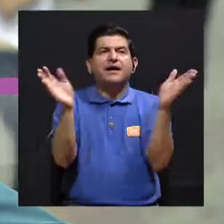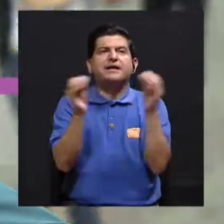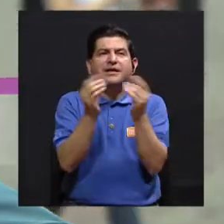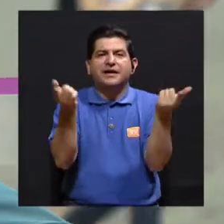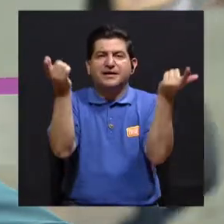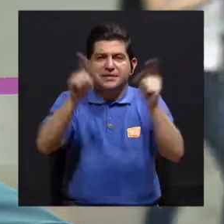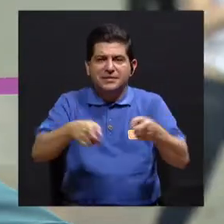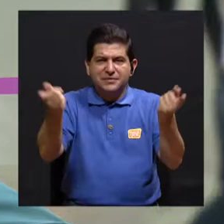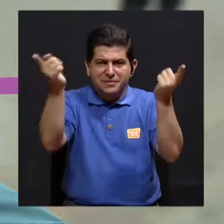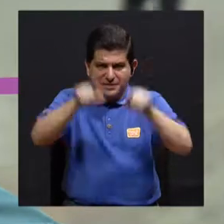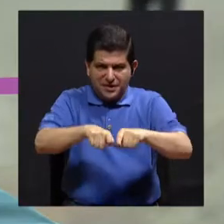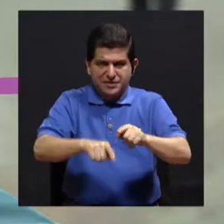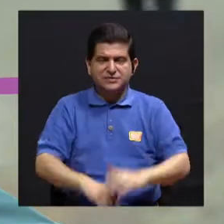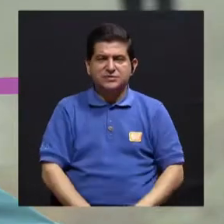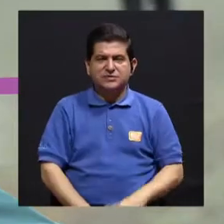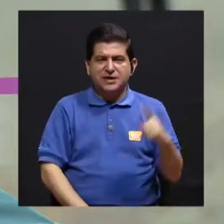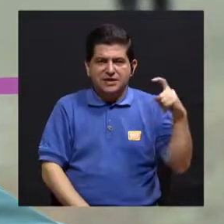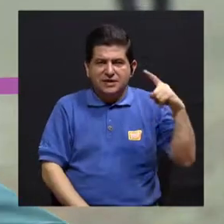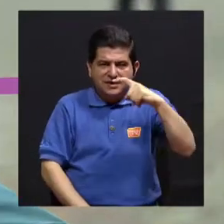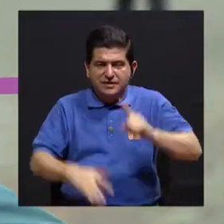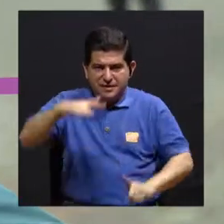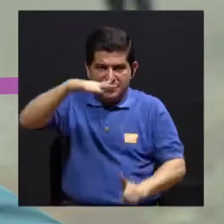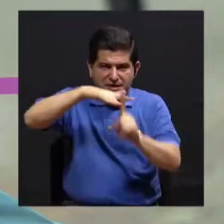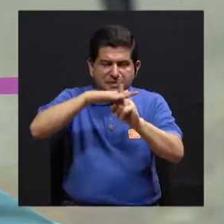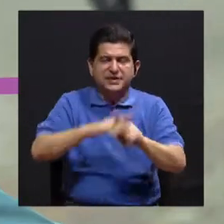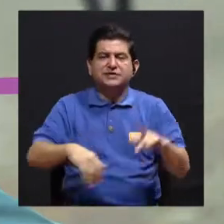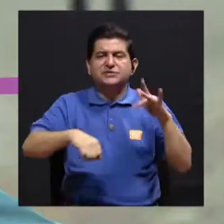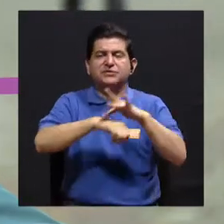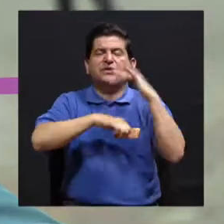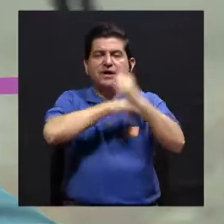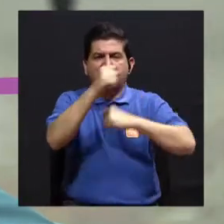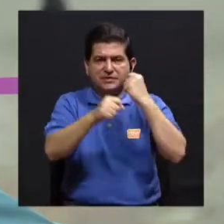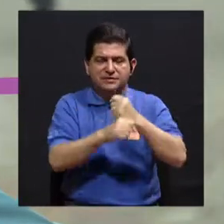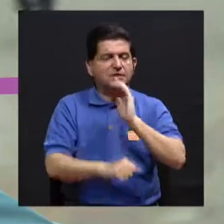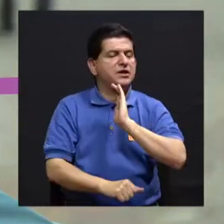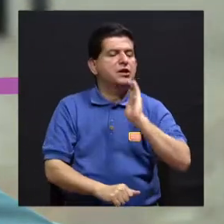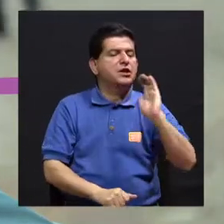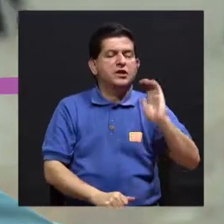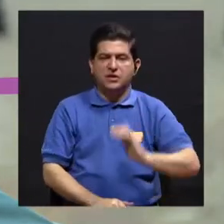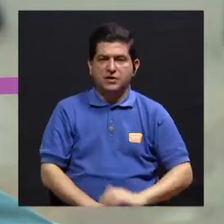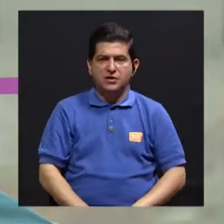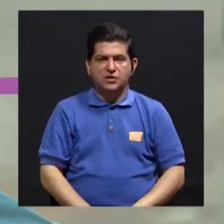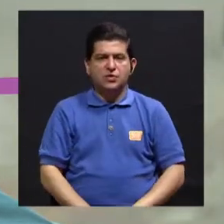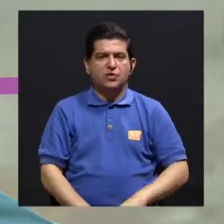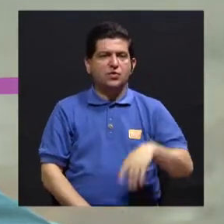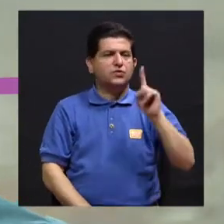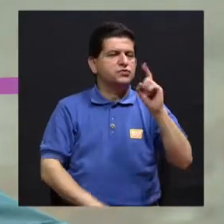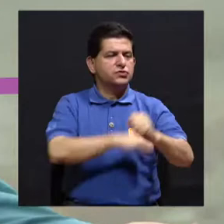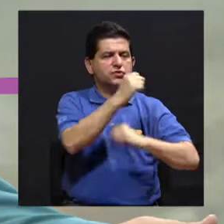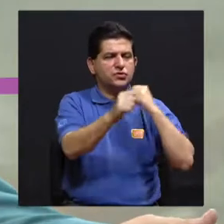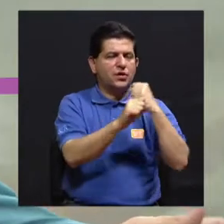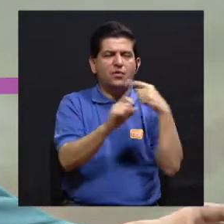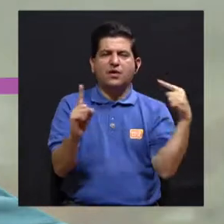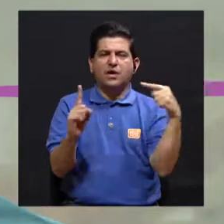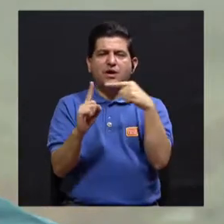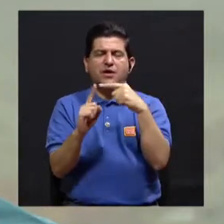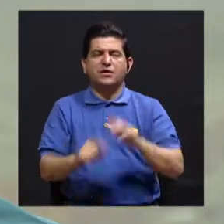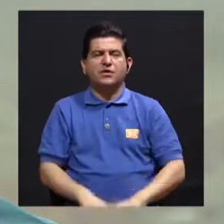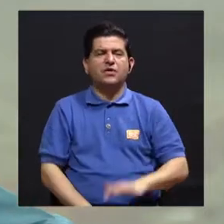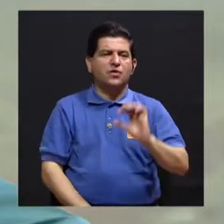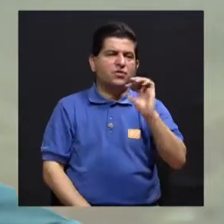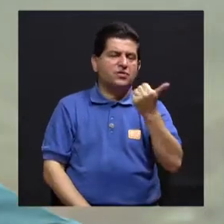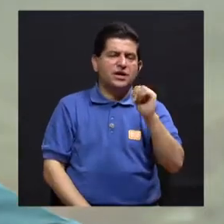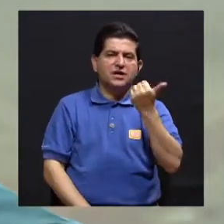más propensos a presentarse durante una edad temprana, ¿verdad? Niños entre los 1 año y los